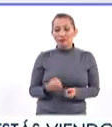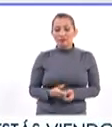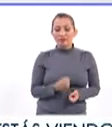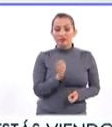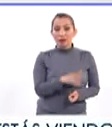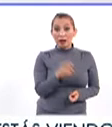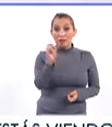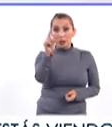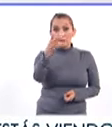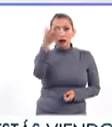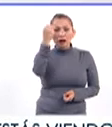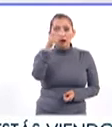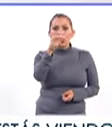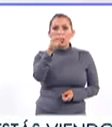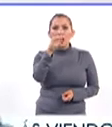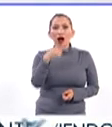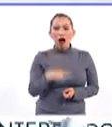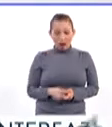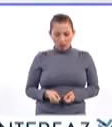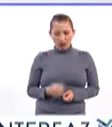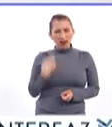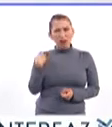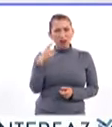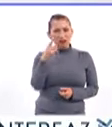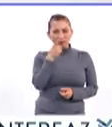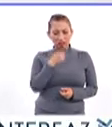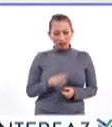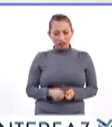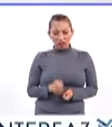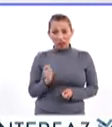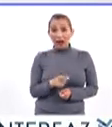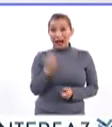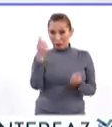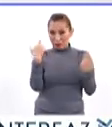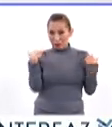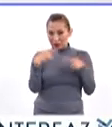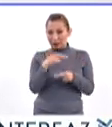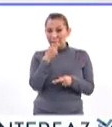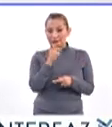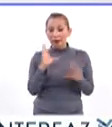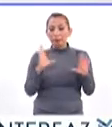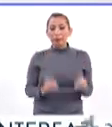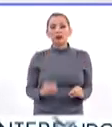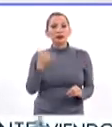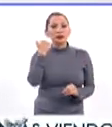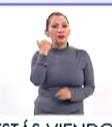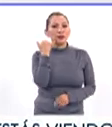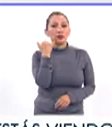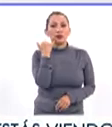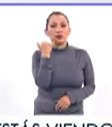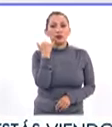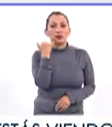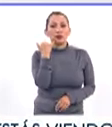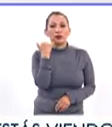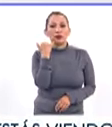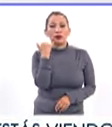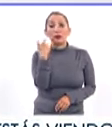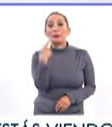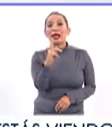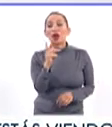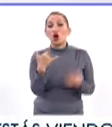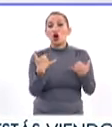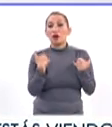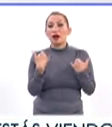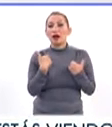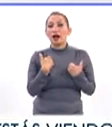lo que nosotros estamos exponiendo. Algunos maestros dicen, hay que apagar el celular, pero el chico